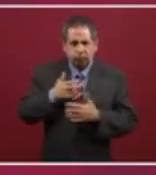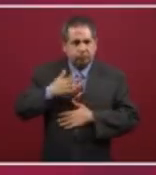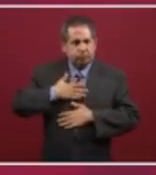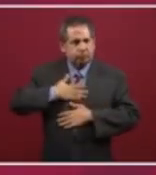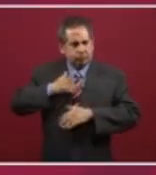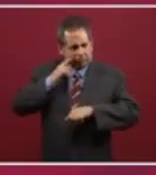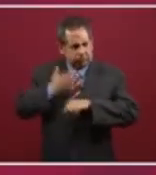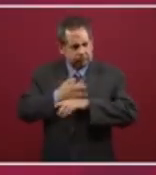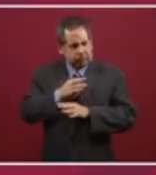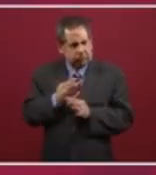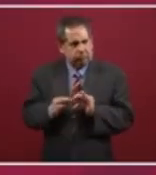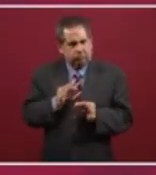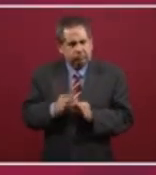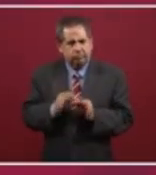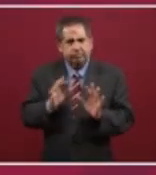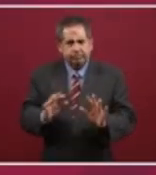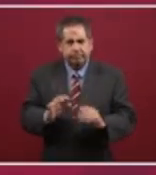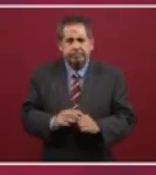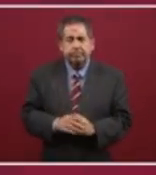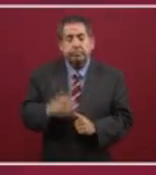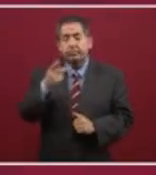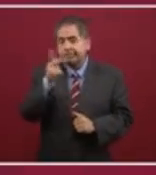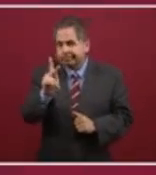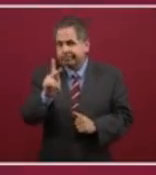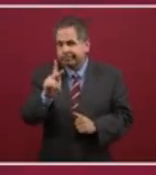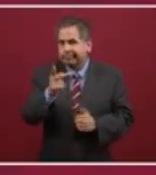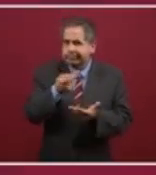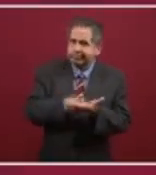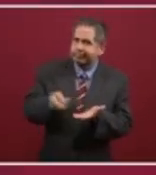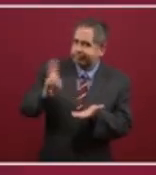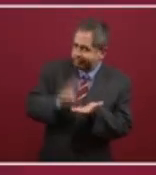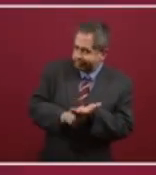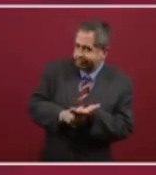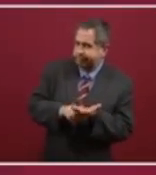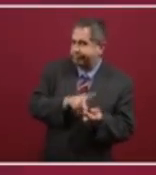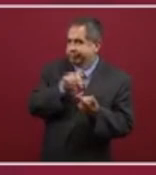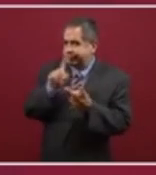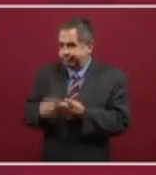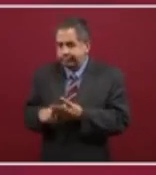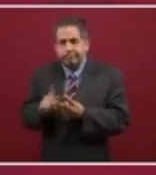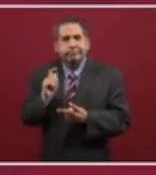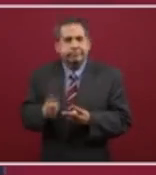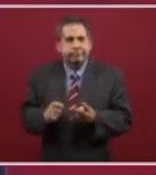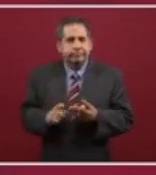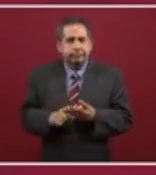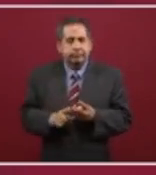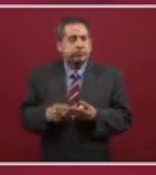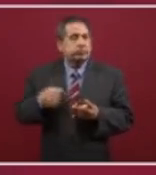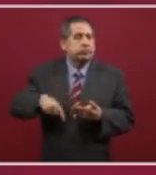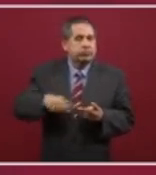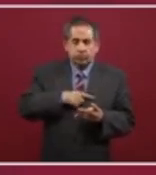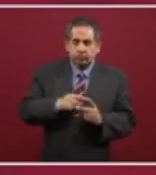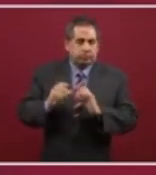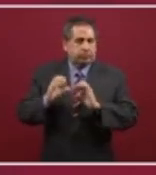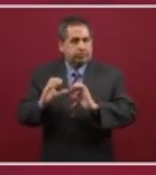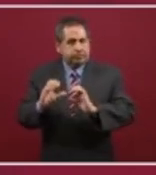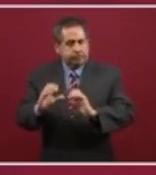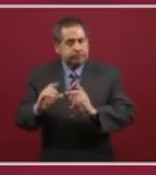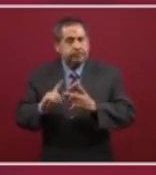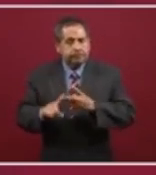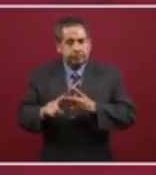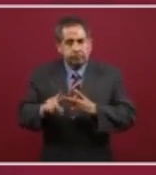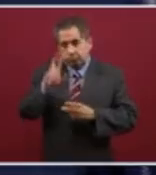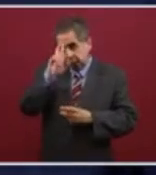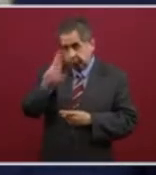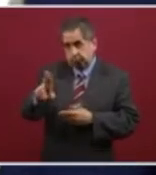corresponde pero al mismo tiempo estamos cuidando que